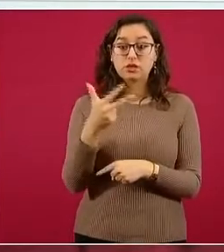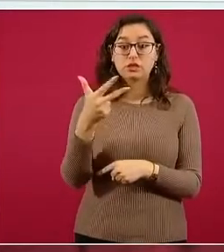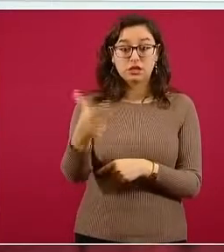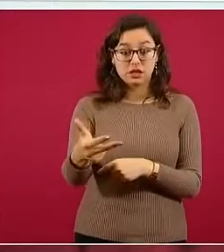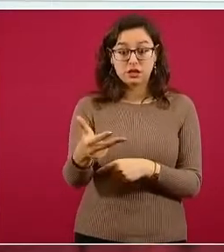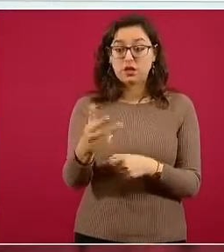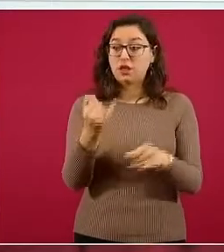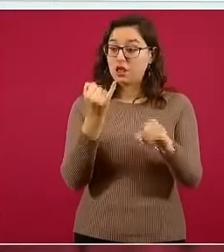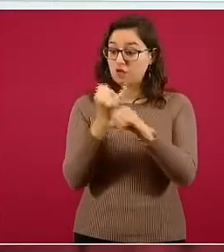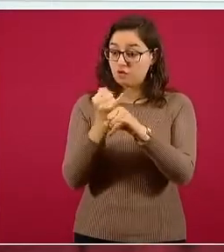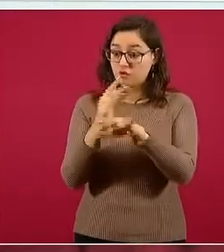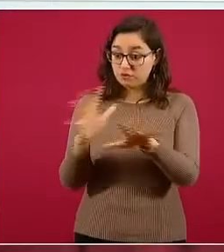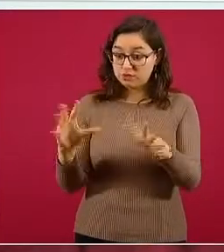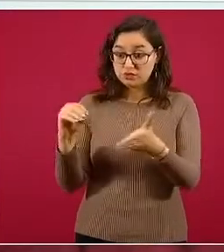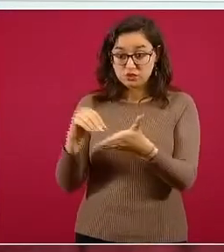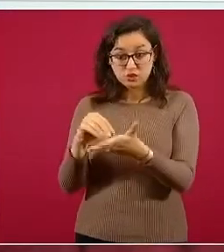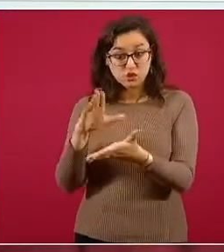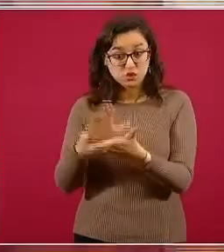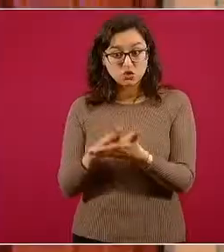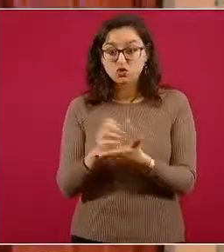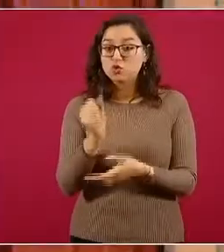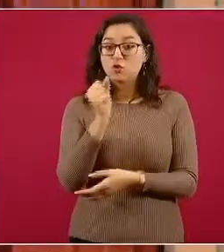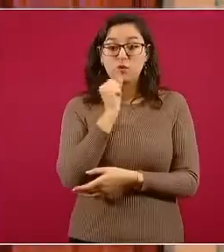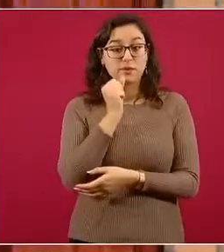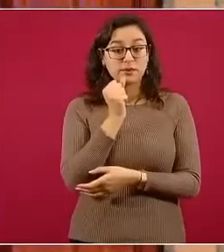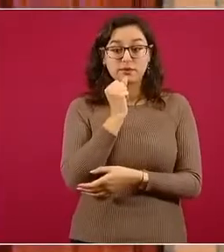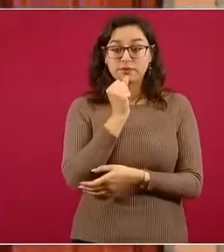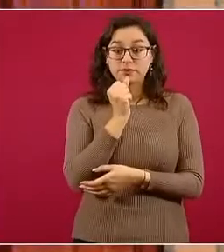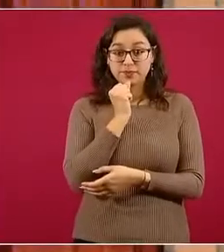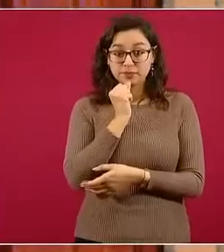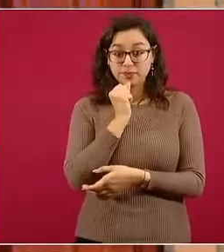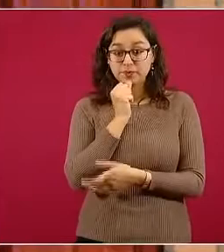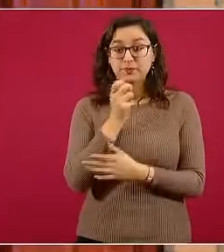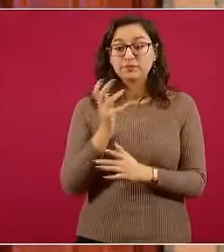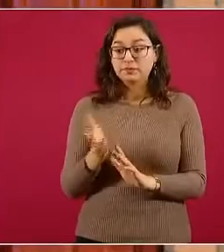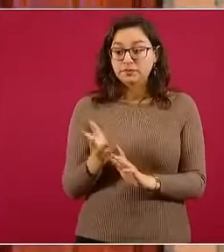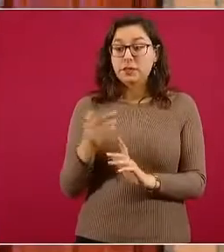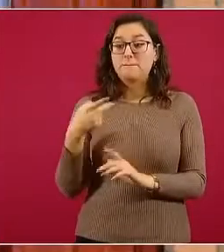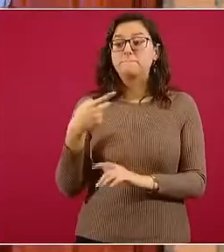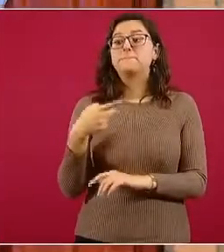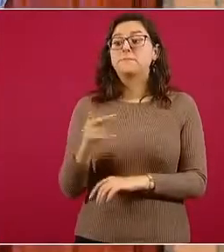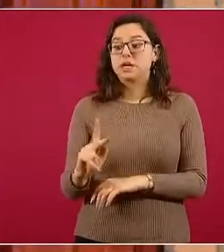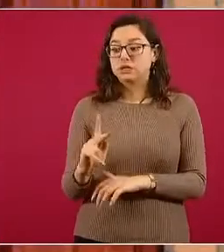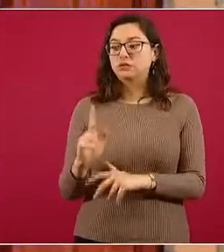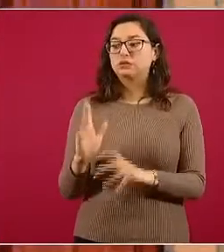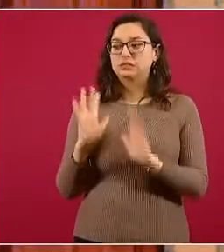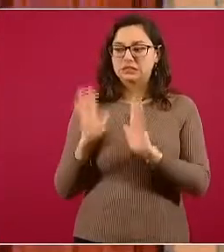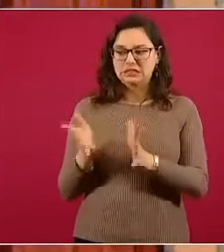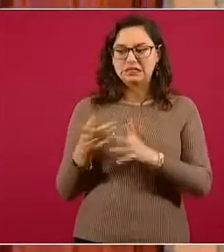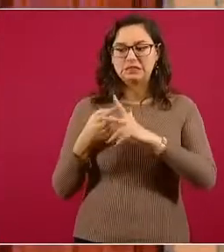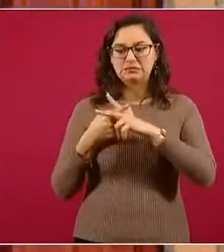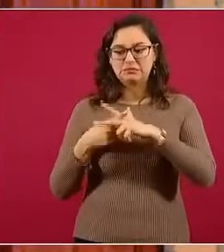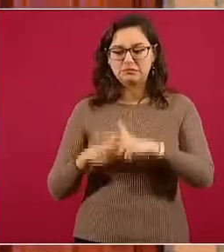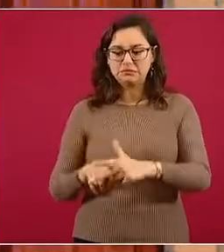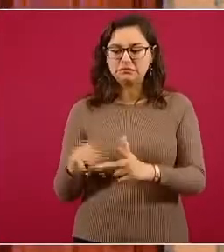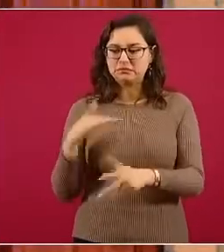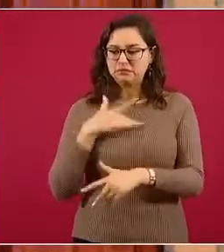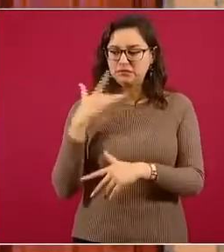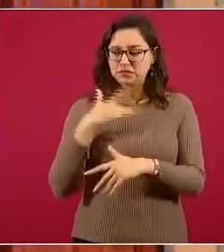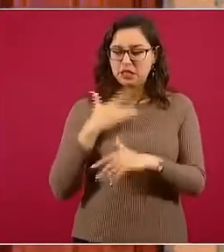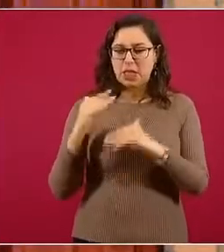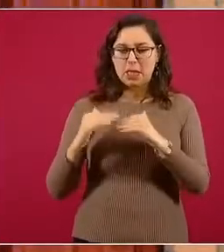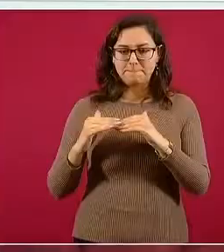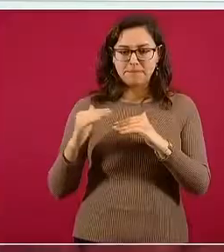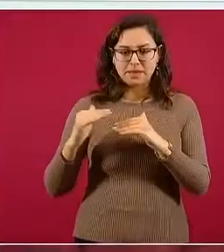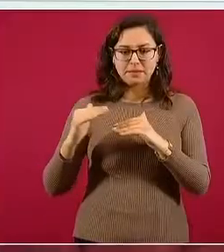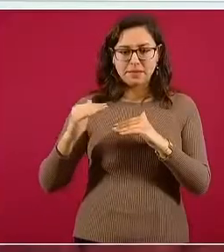todavía no está graficada, si la semana 48 empezara ya a presentar una tendencia ascendente, y es decir, tuviera